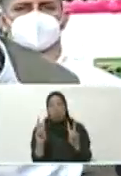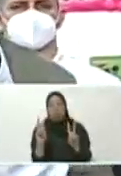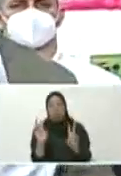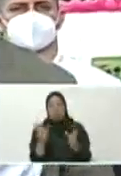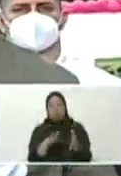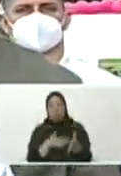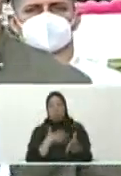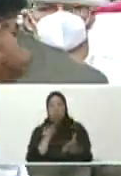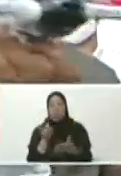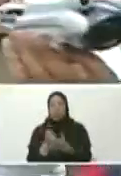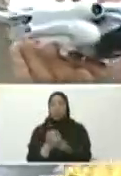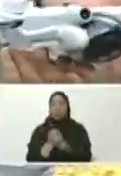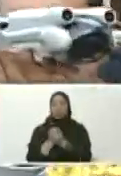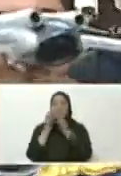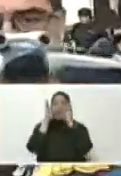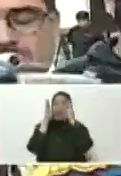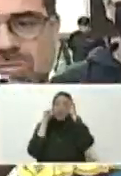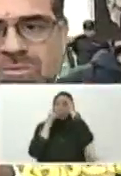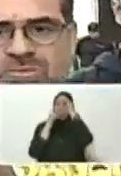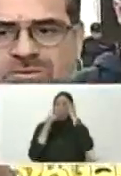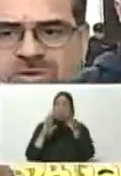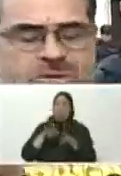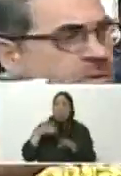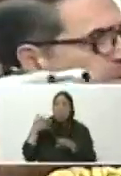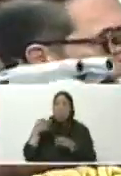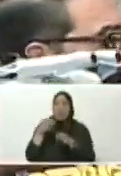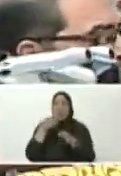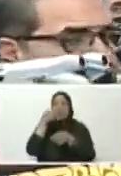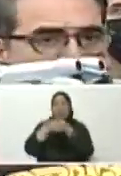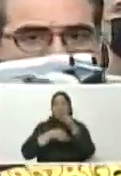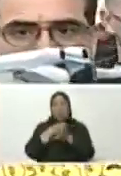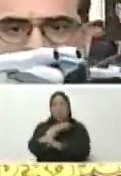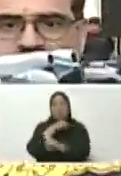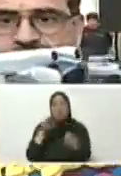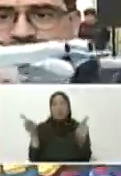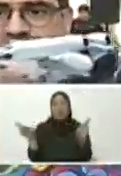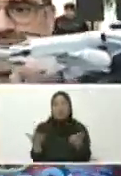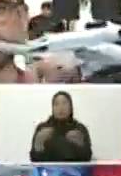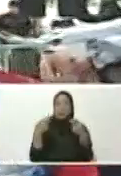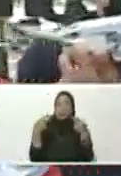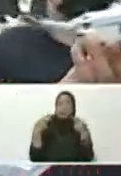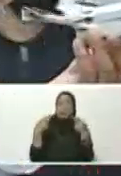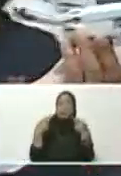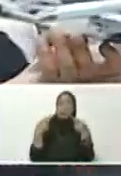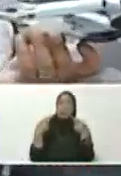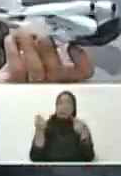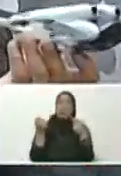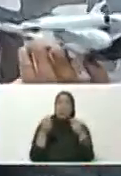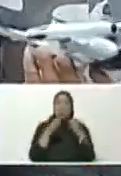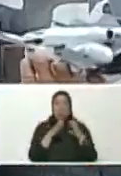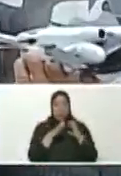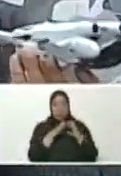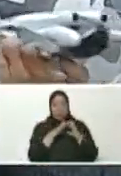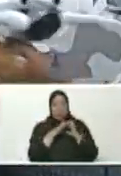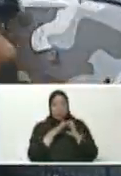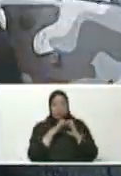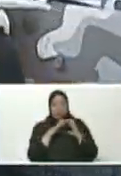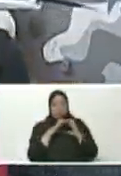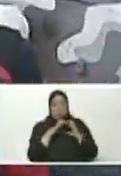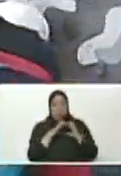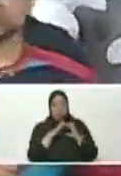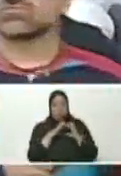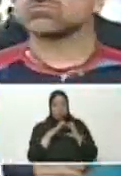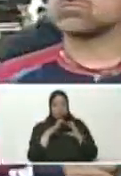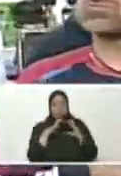suficientes para tener los detalles, inclusive tener los detalles del latido del corazón de la persona